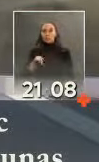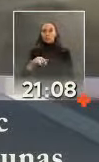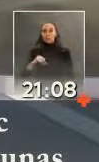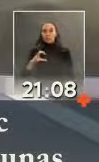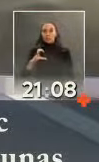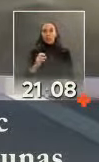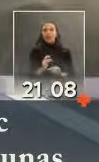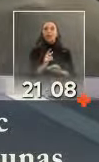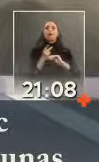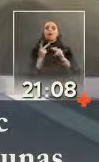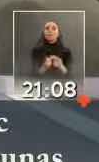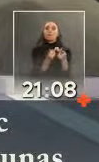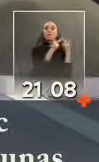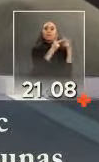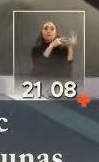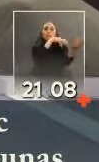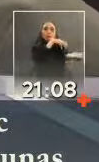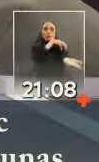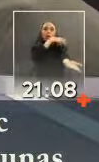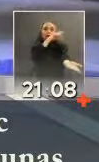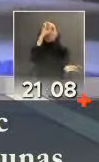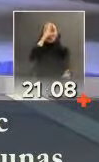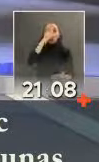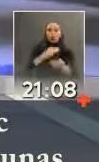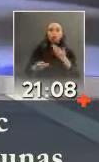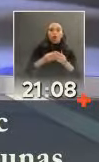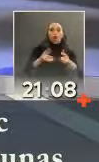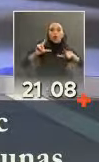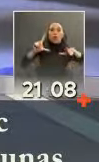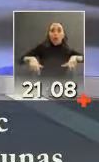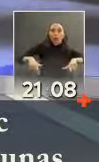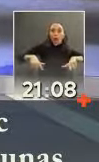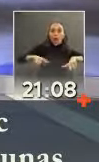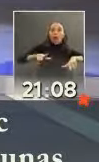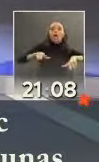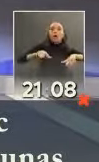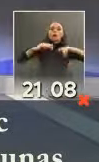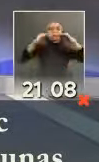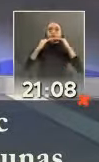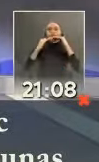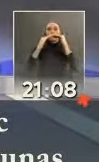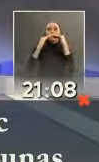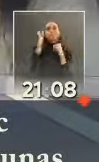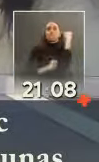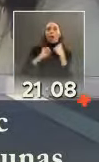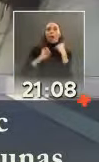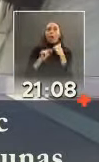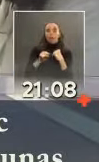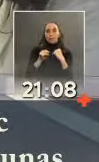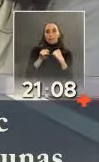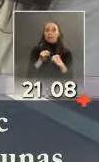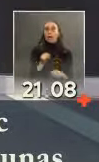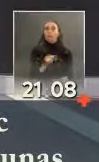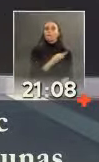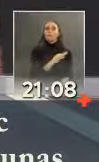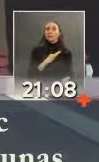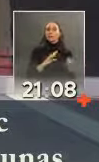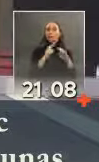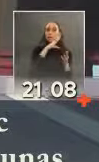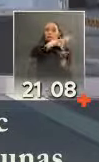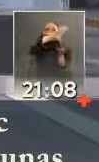norte de nuestro país en la búsqueda de un terreno apto para instalarse. El Ministerio de Bienes Nacionales ya ofreció una explanada de más